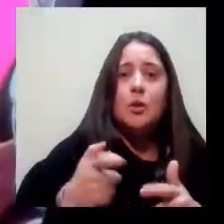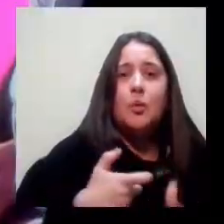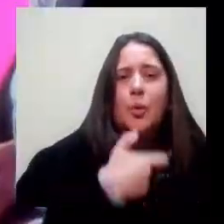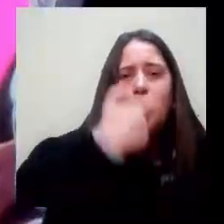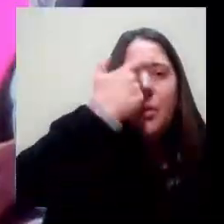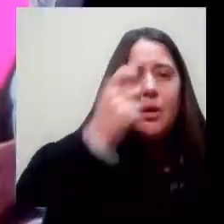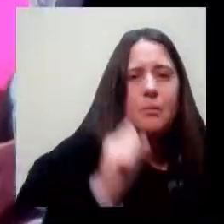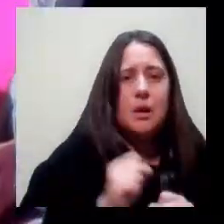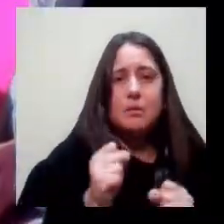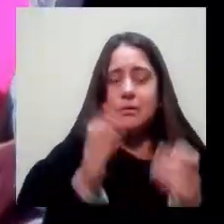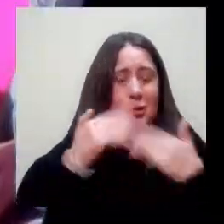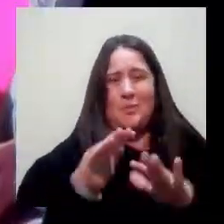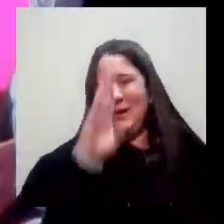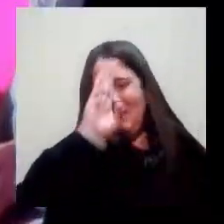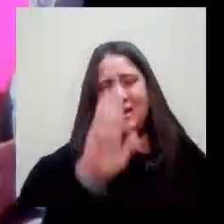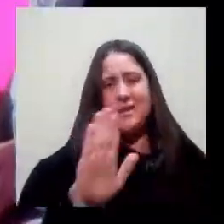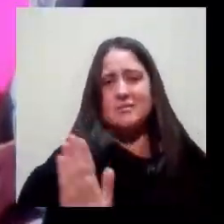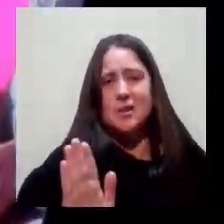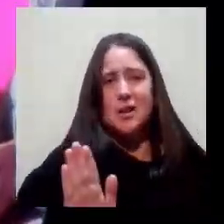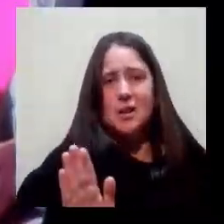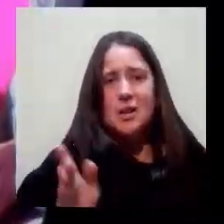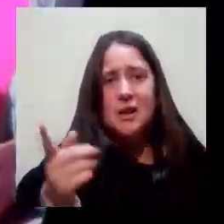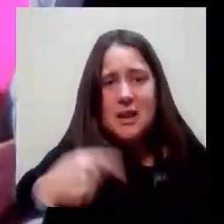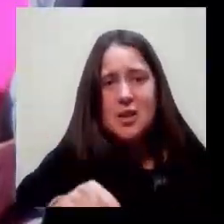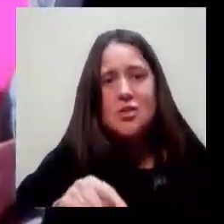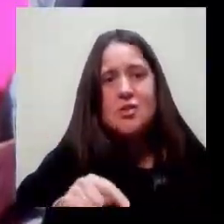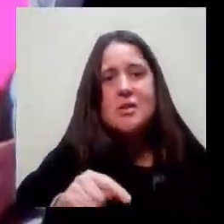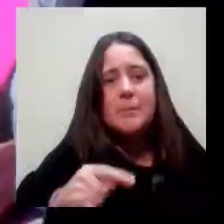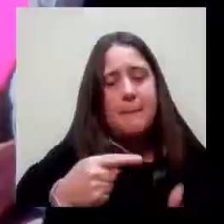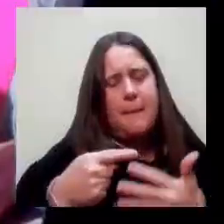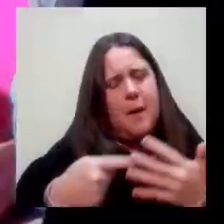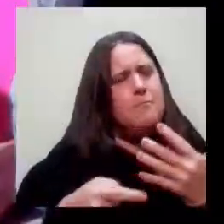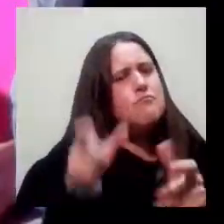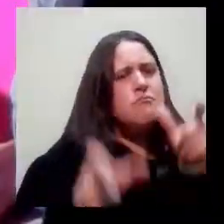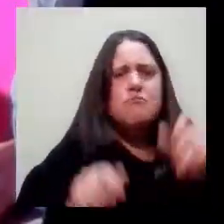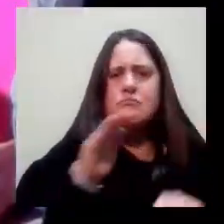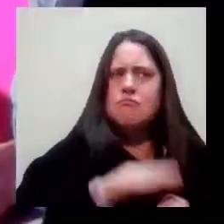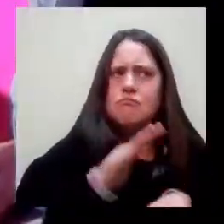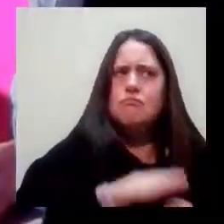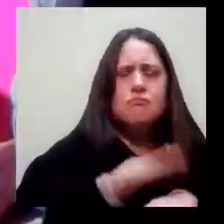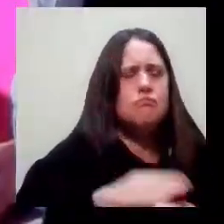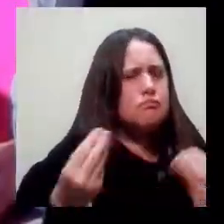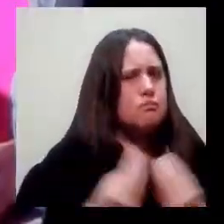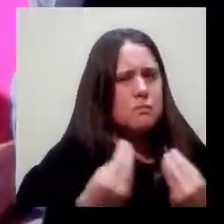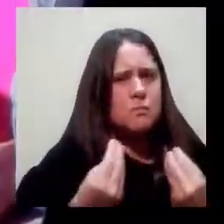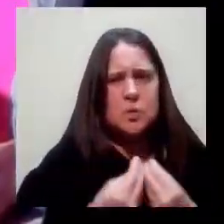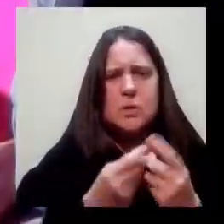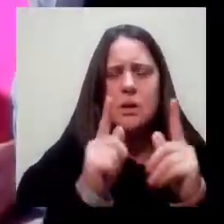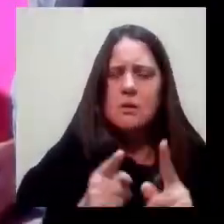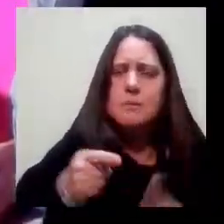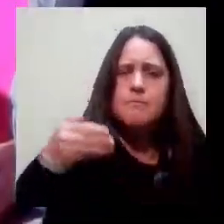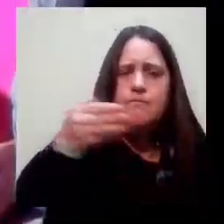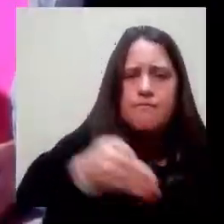puede aprender en esas condiciones. Entonces, somos muchos los actores que tenemos que participar del